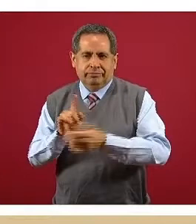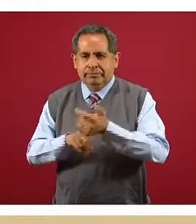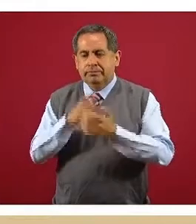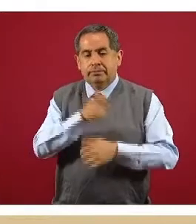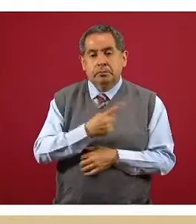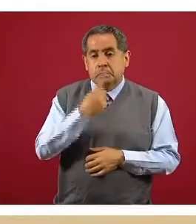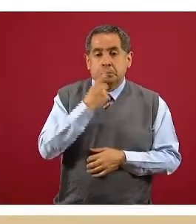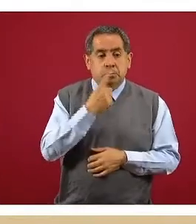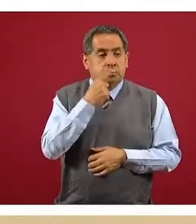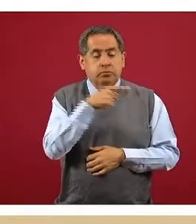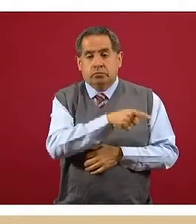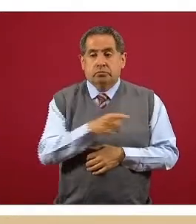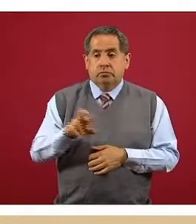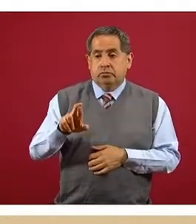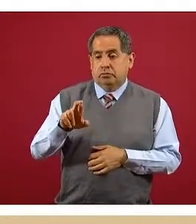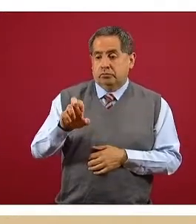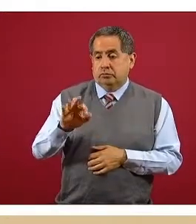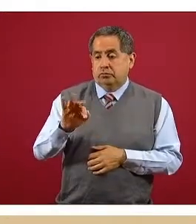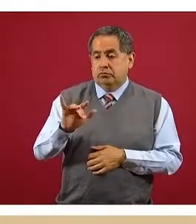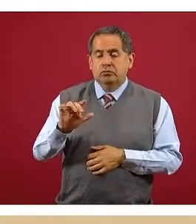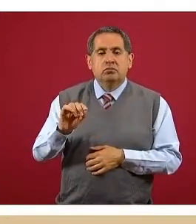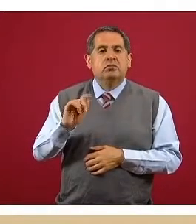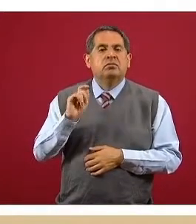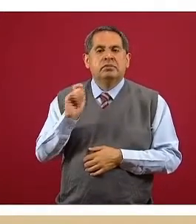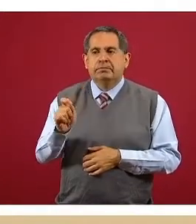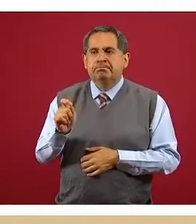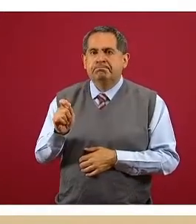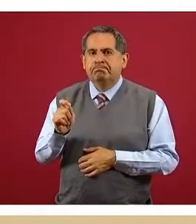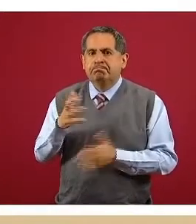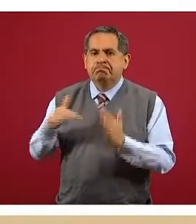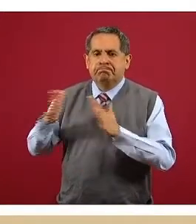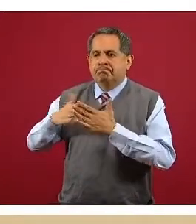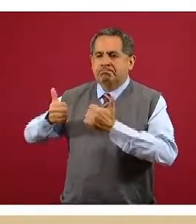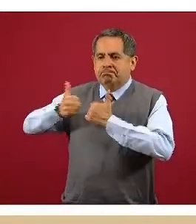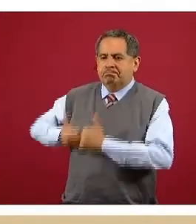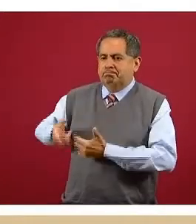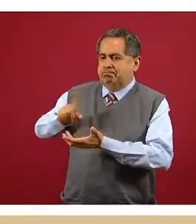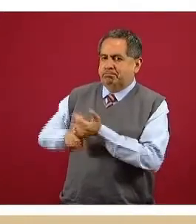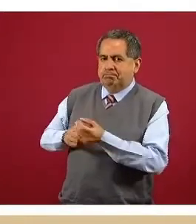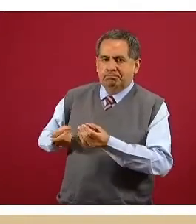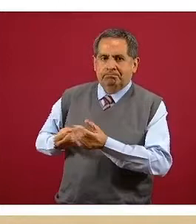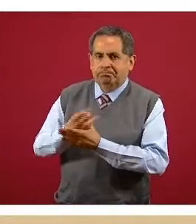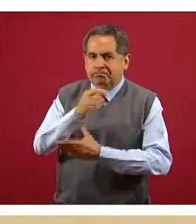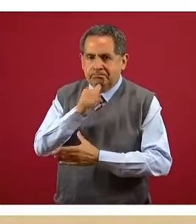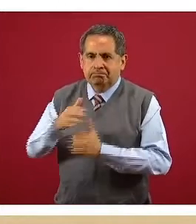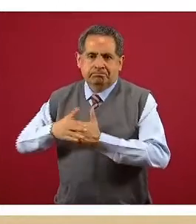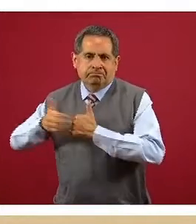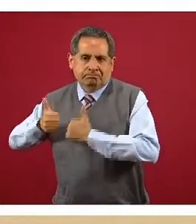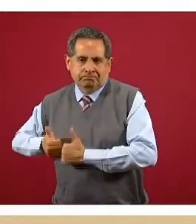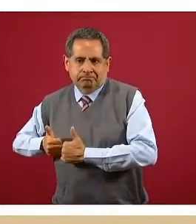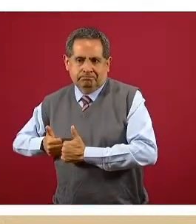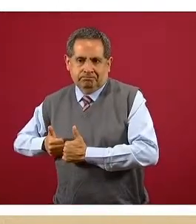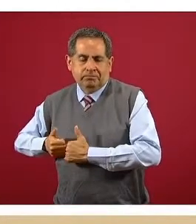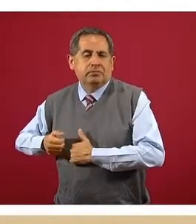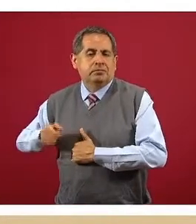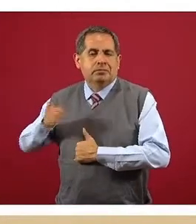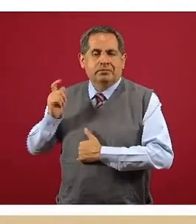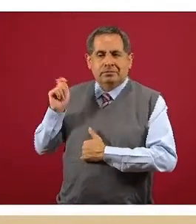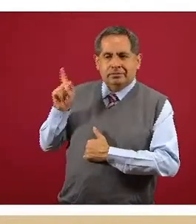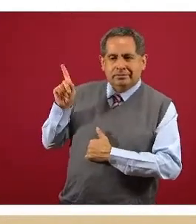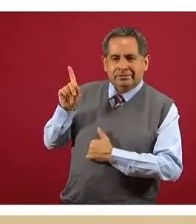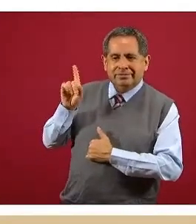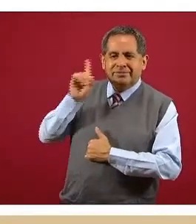rojo, refugio, porque tenemos que estar todos en nuestros refugios, en nuestras casas. Y además representado por una mujer adulta